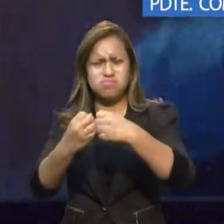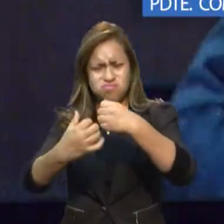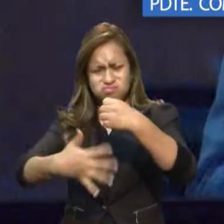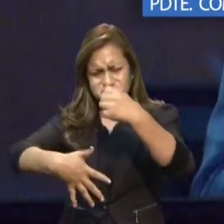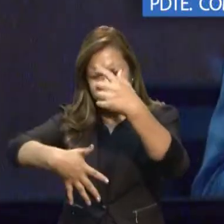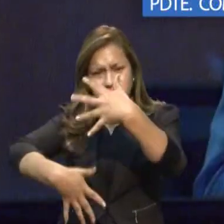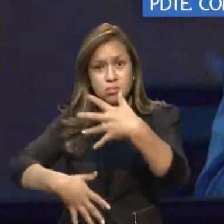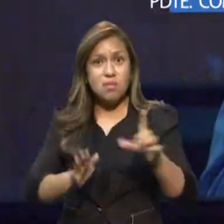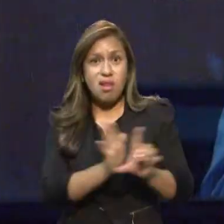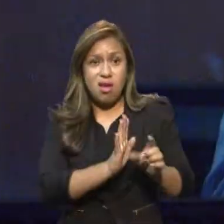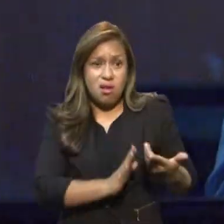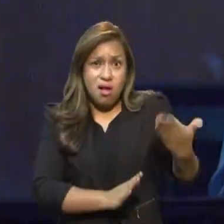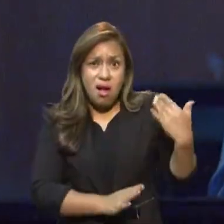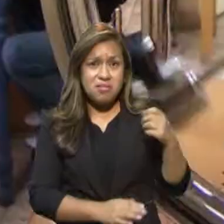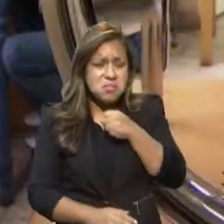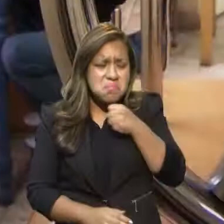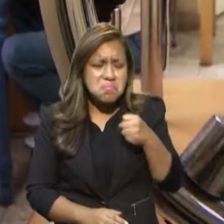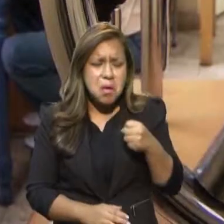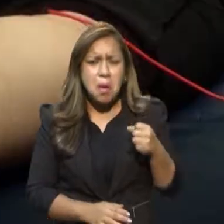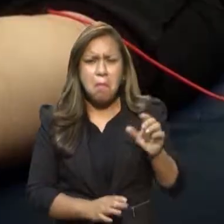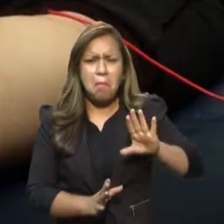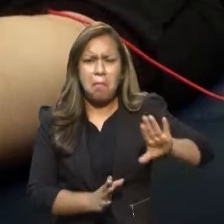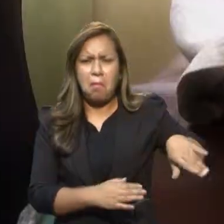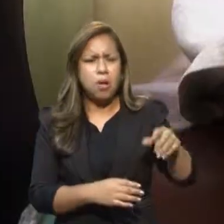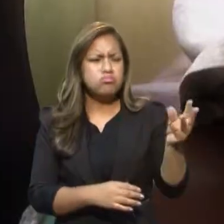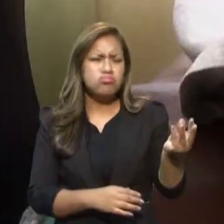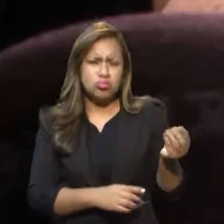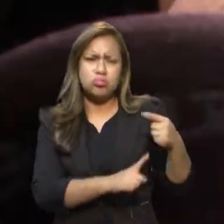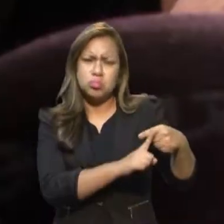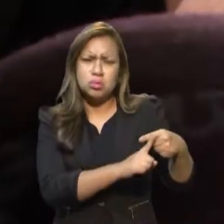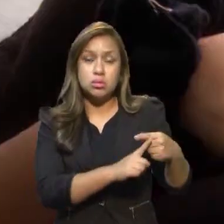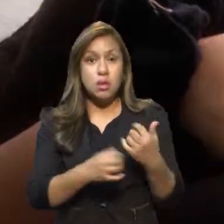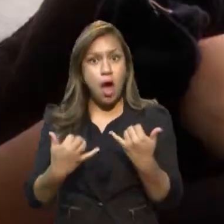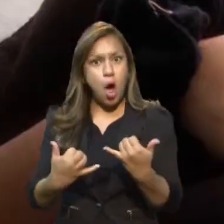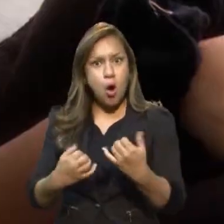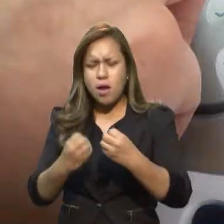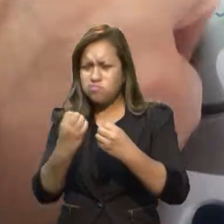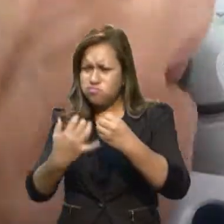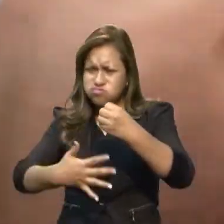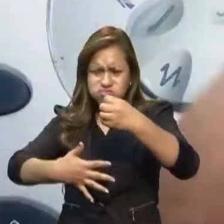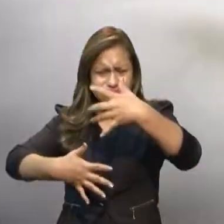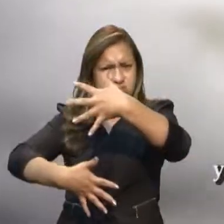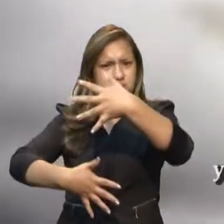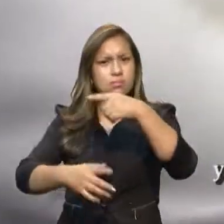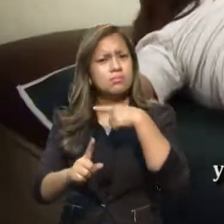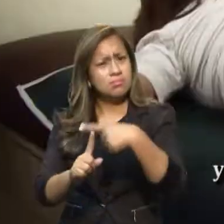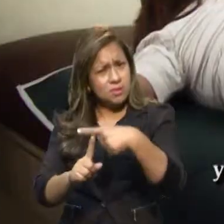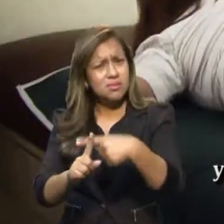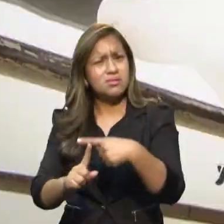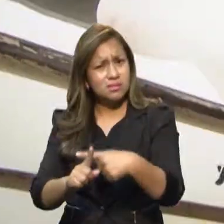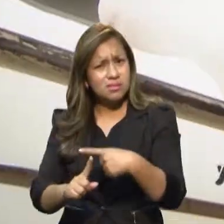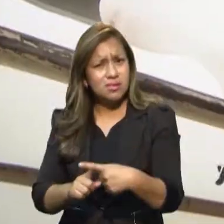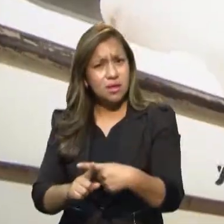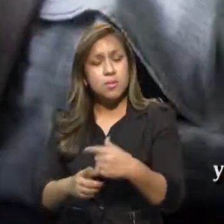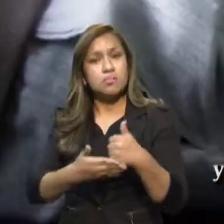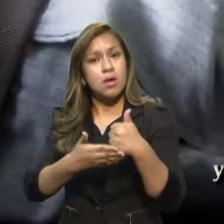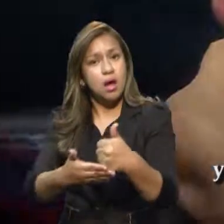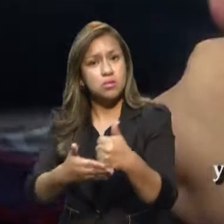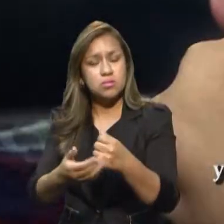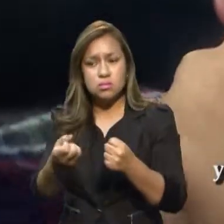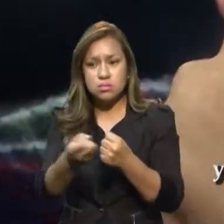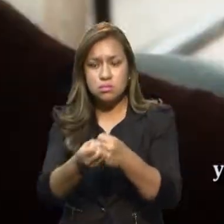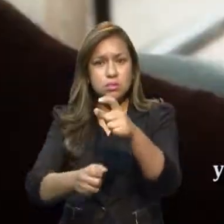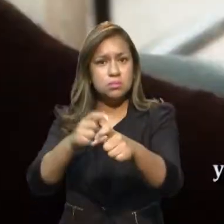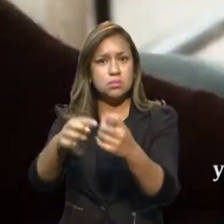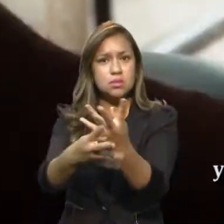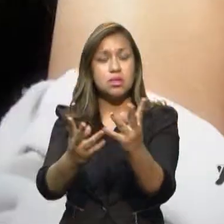tienen en la ley vigente, más de 46 beneficios en favor de